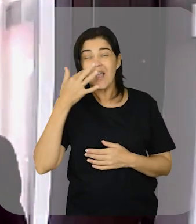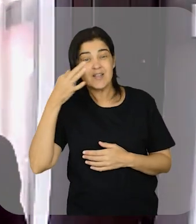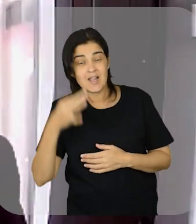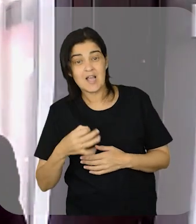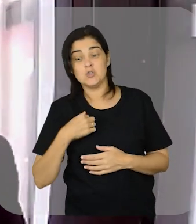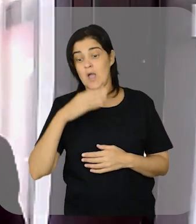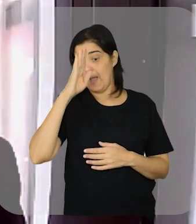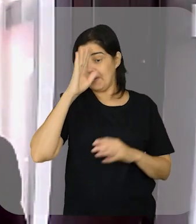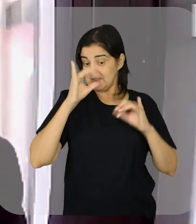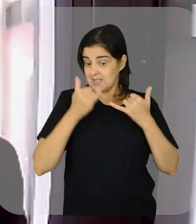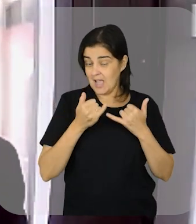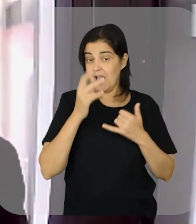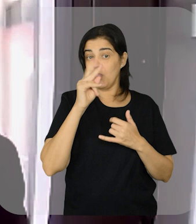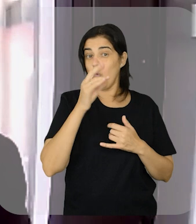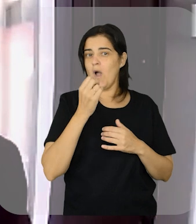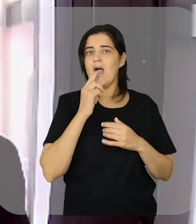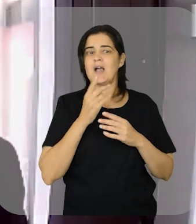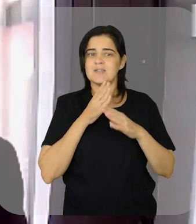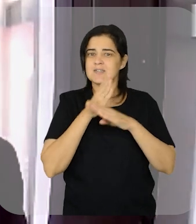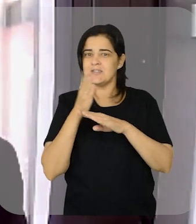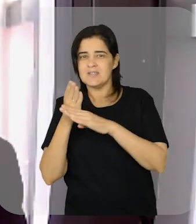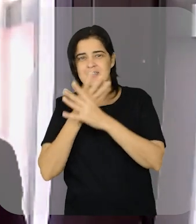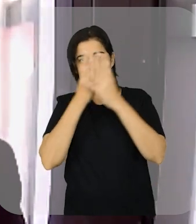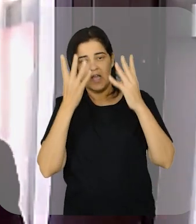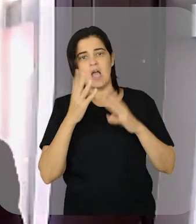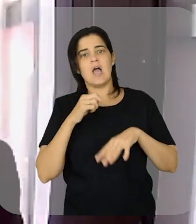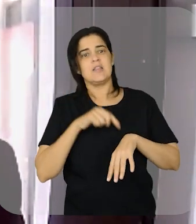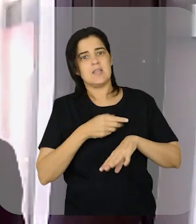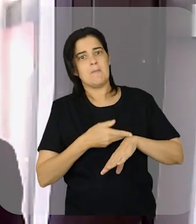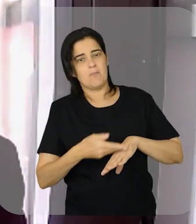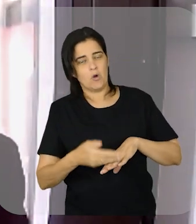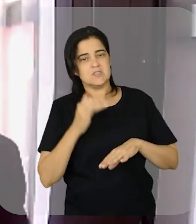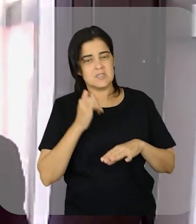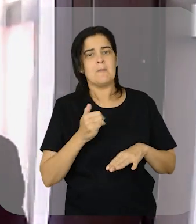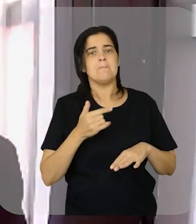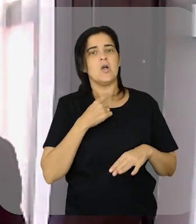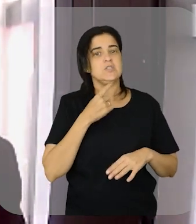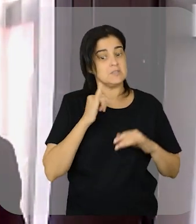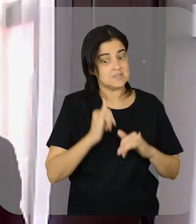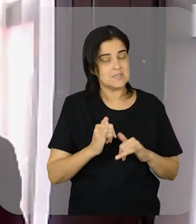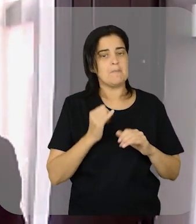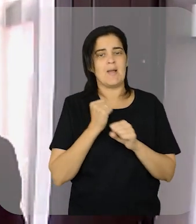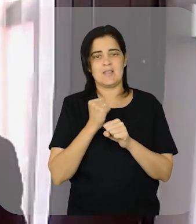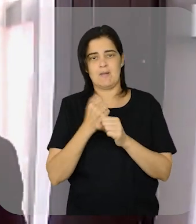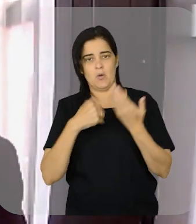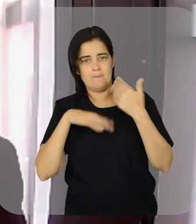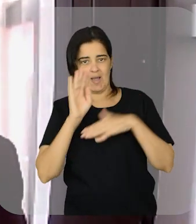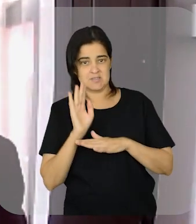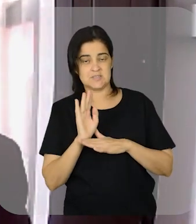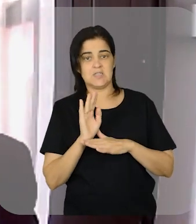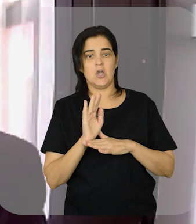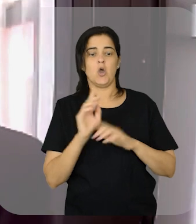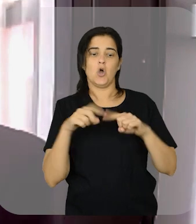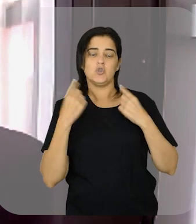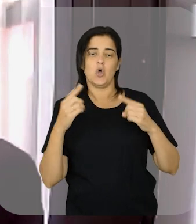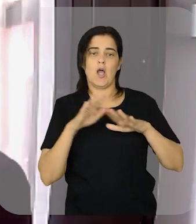después que aprendí el DUA, planificar el DUA lleva más tiempo, pero es mucho más efectivo para el trabajo con